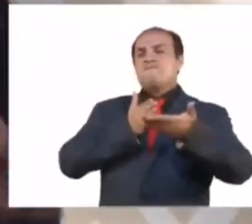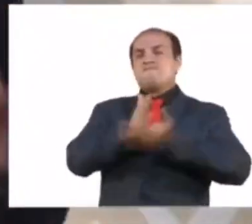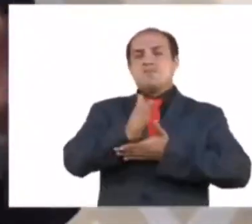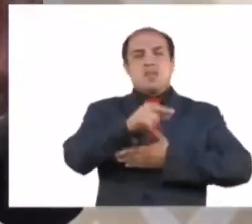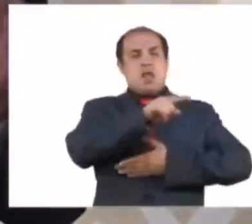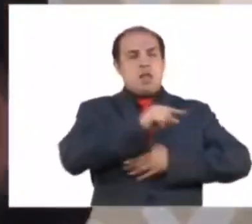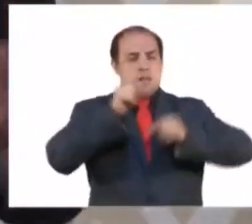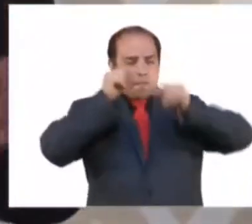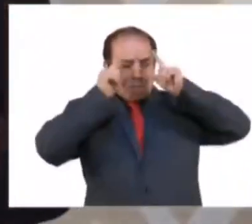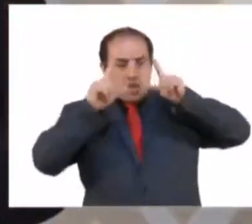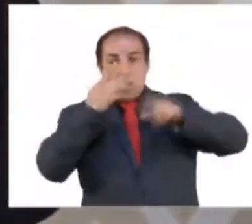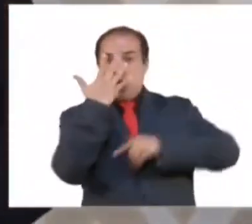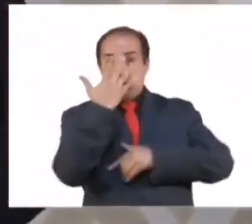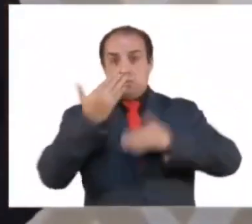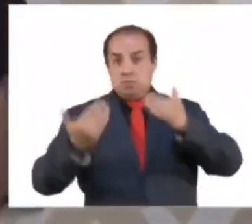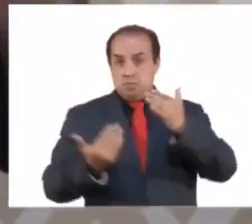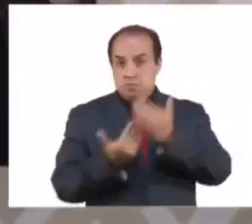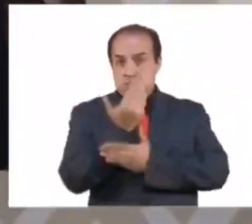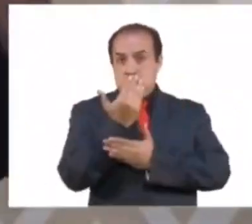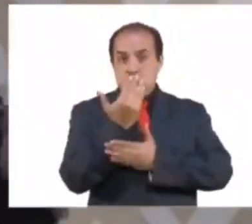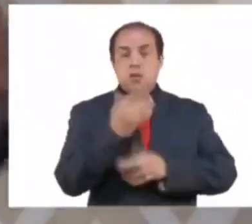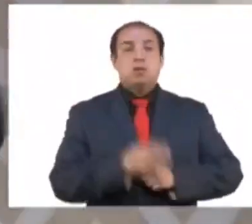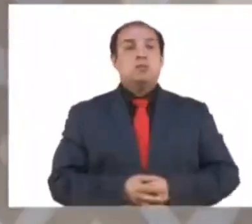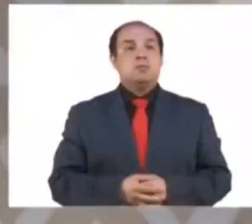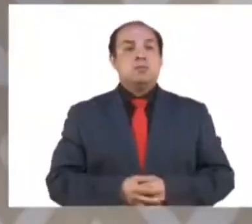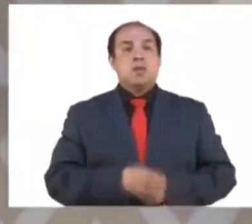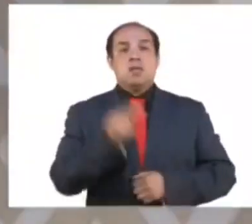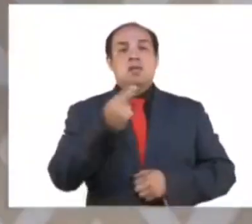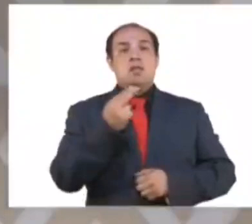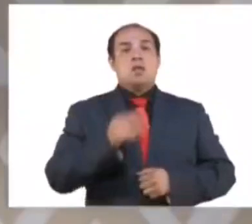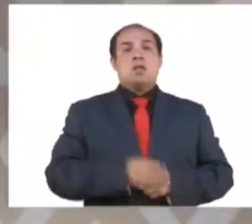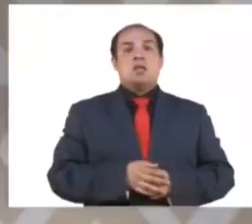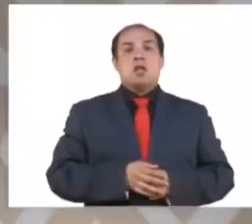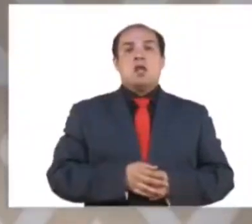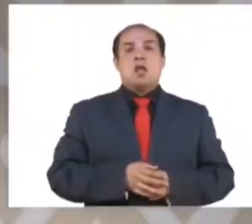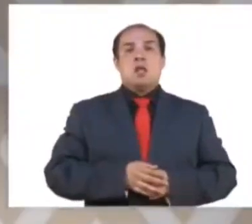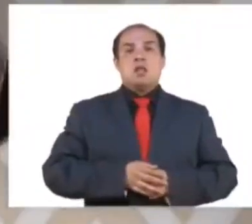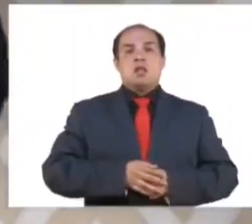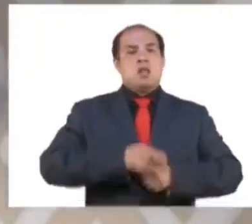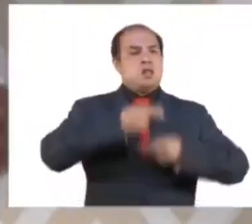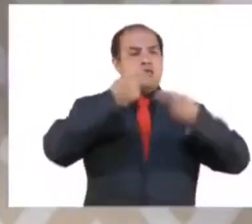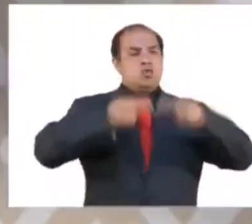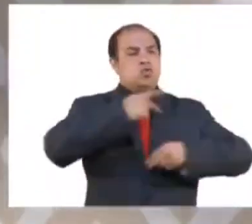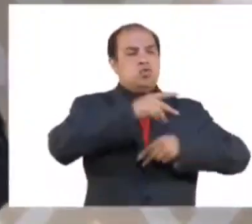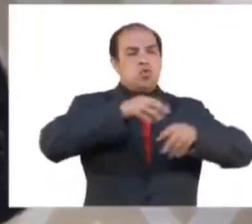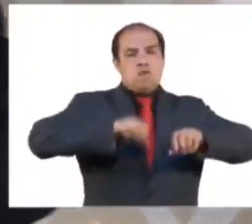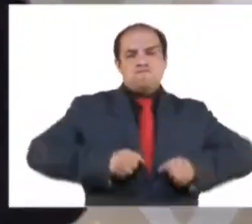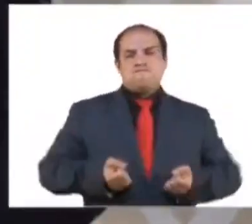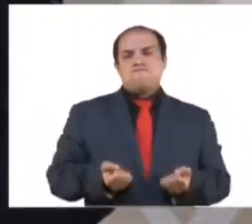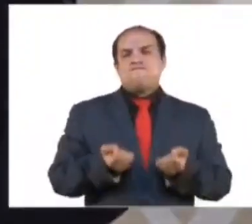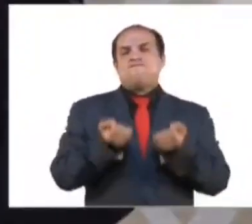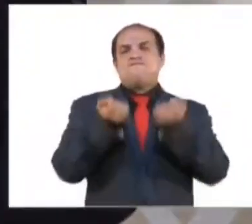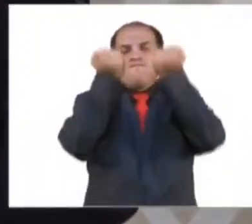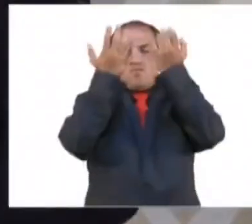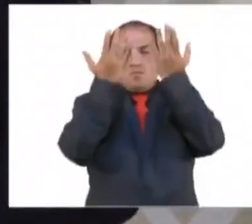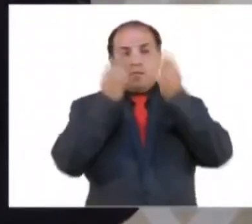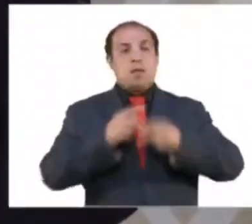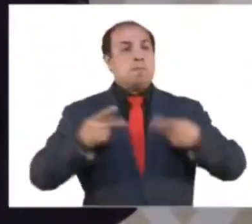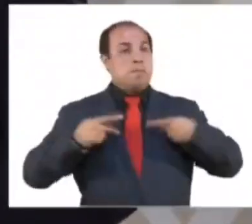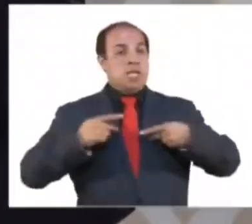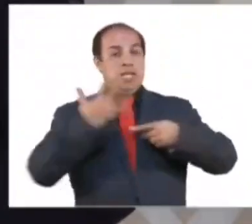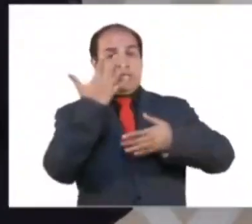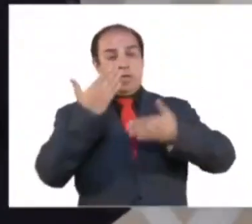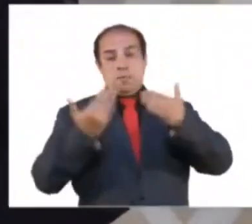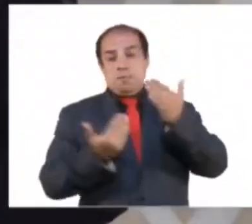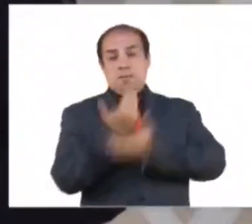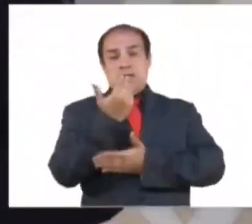paran a las 5 de la mañana y tienen que abrir la cortina de su negocio. Las personas que se paran a las 5 de la mañana